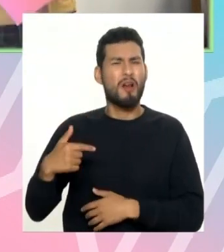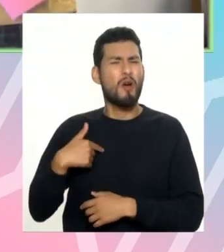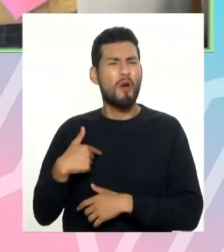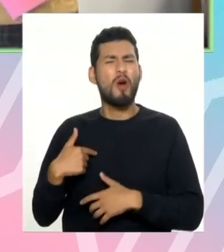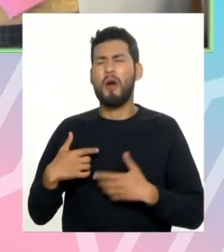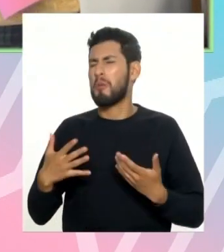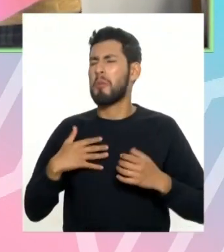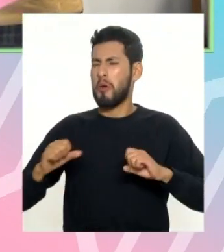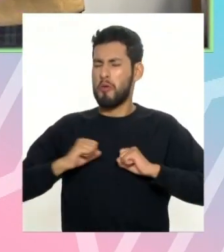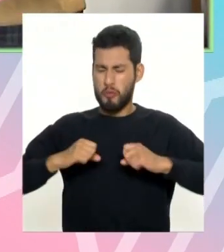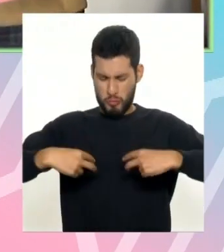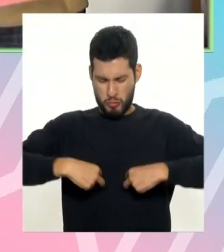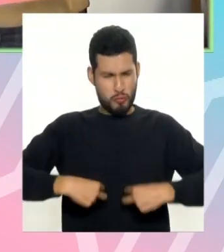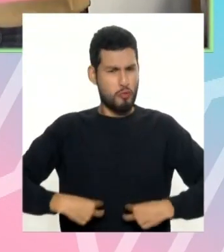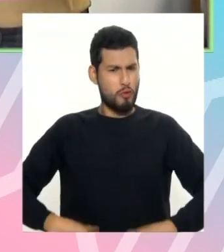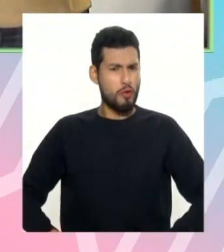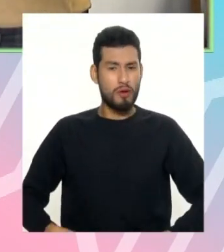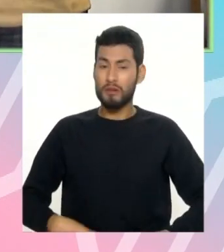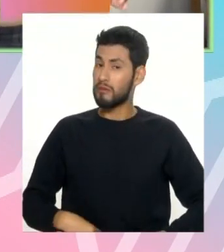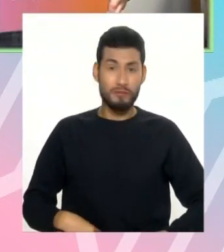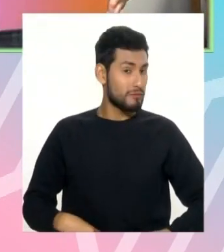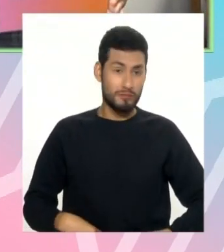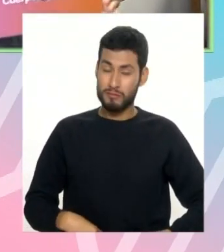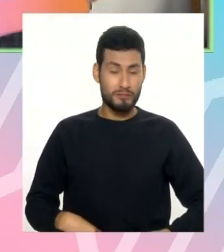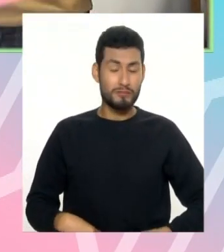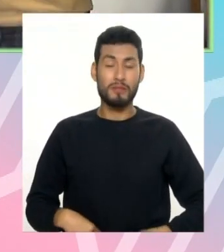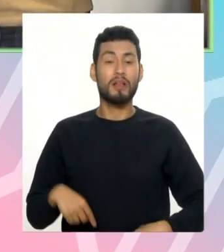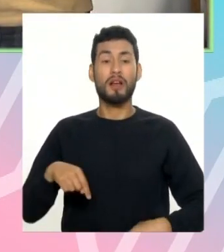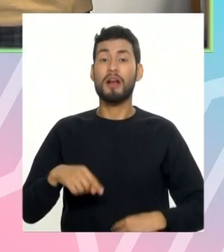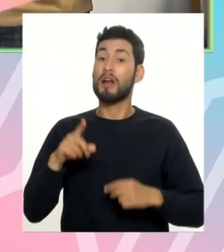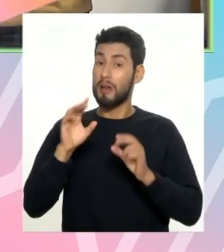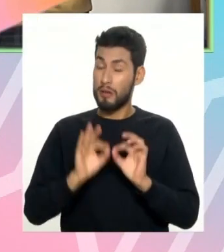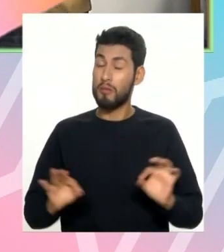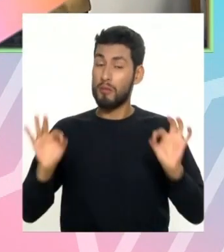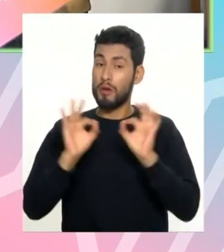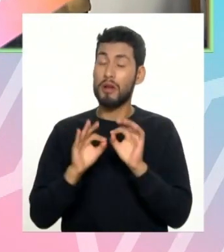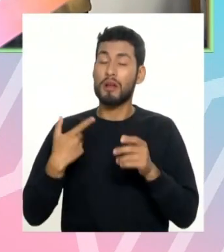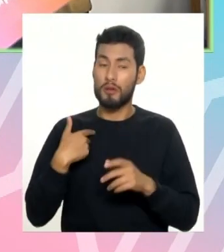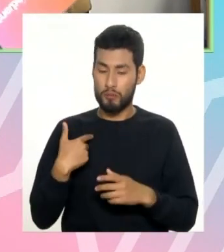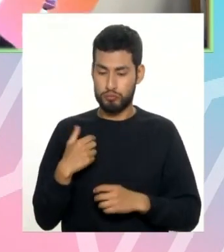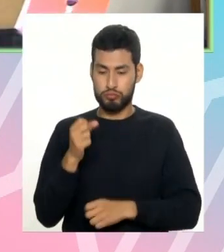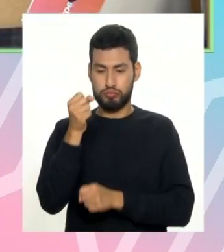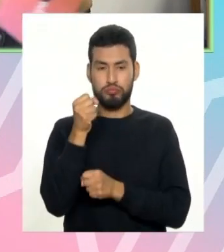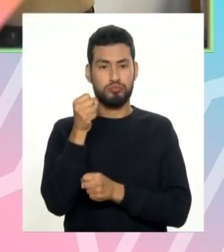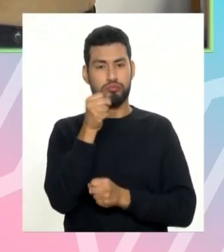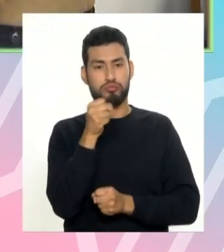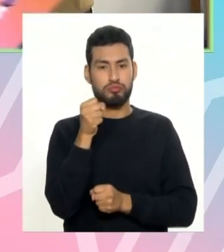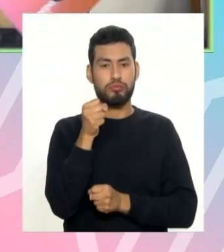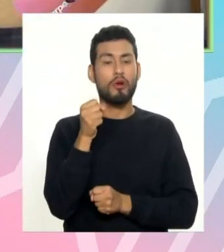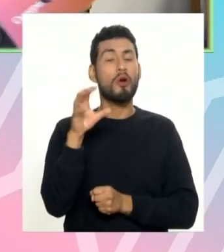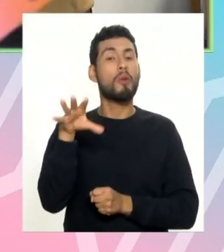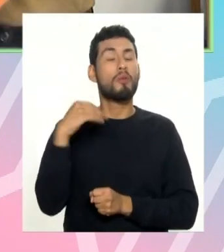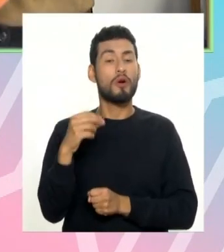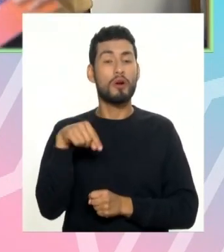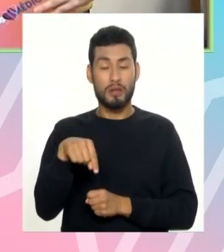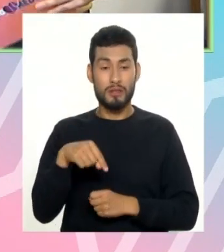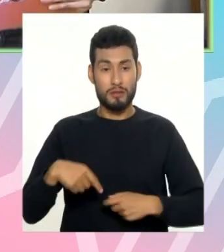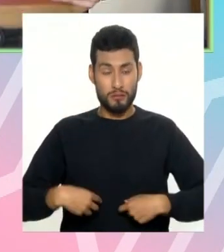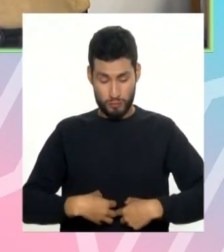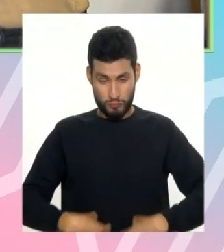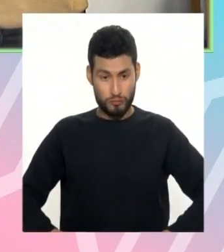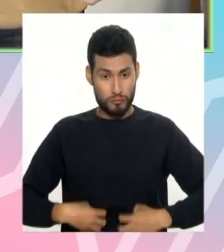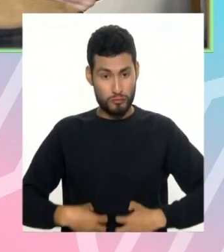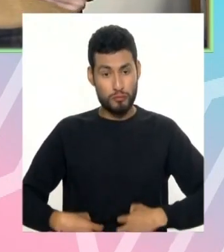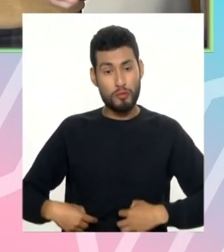abdominales solamente para tener cuadraditos, pero en realidad la estabilidad es importantísima justamente porque estos músculos de la zona del